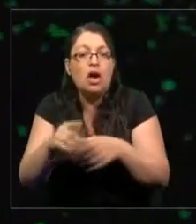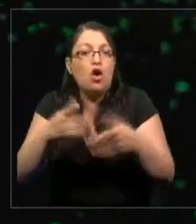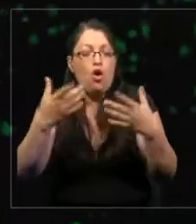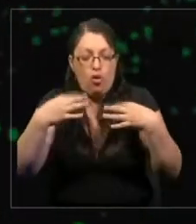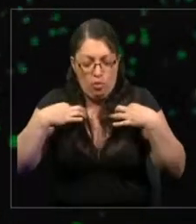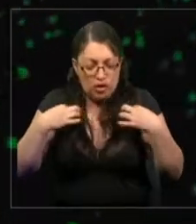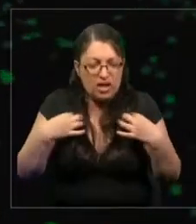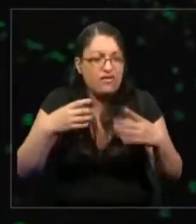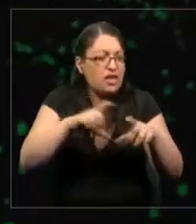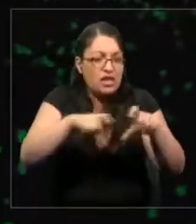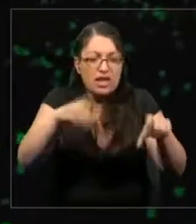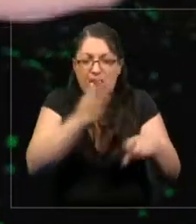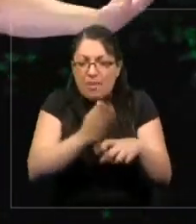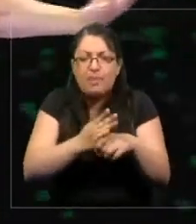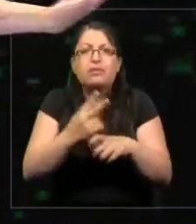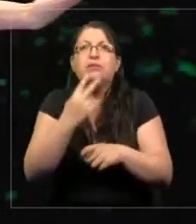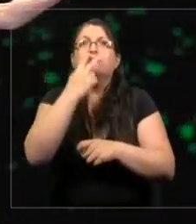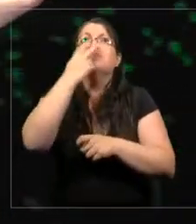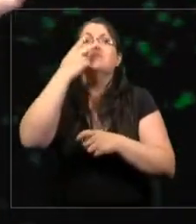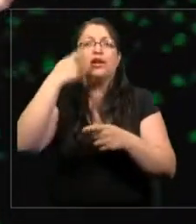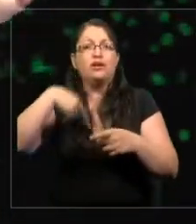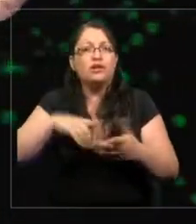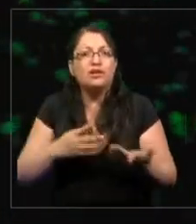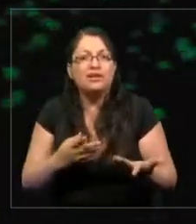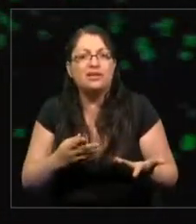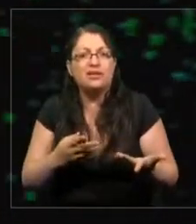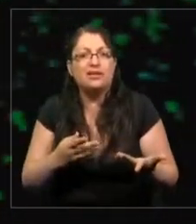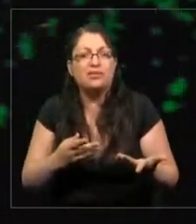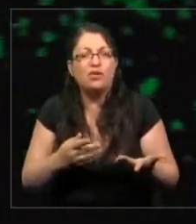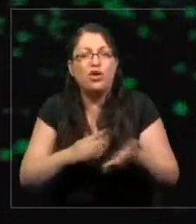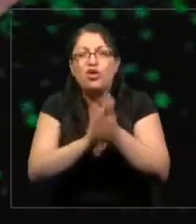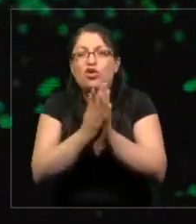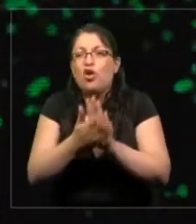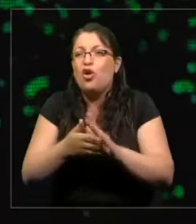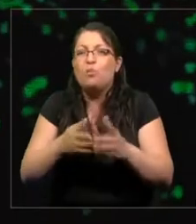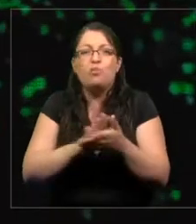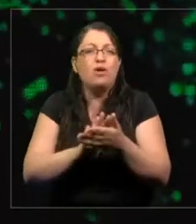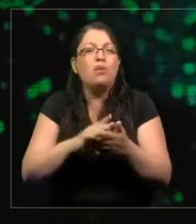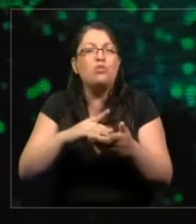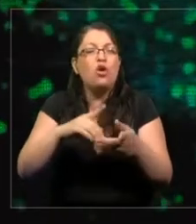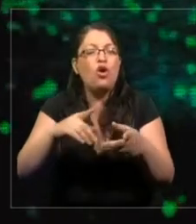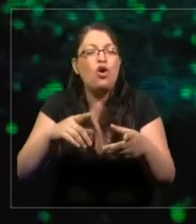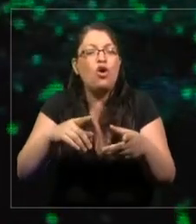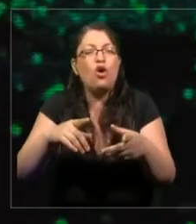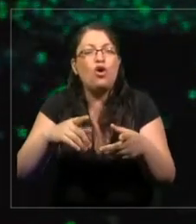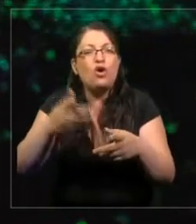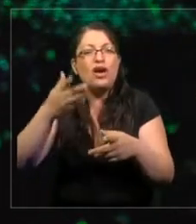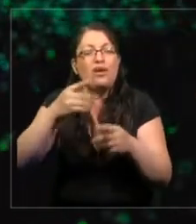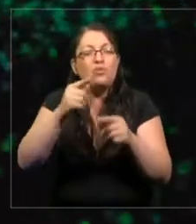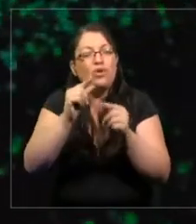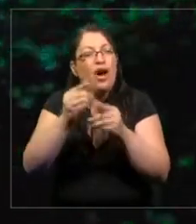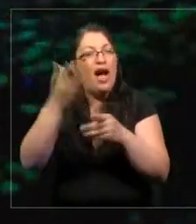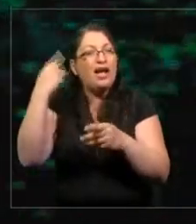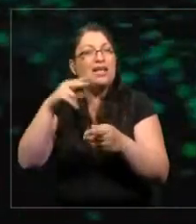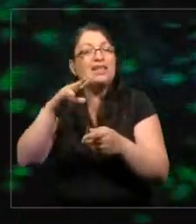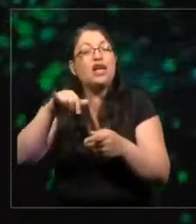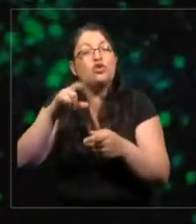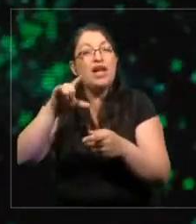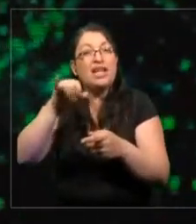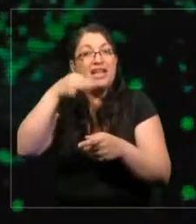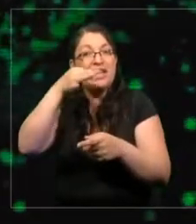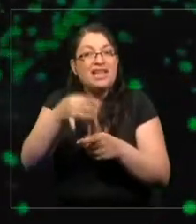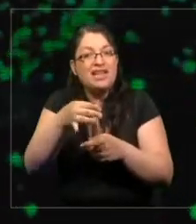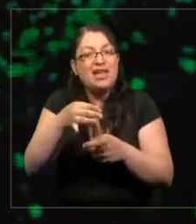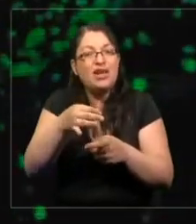se visten las maderas el oxígeno que respiramos los el cic la g de nutrientes lo que hablaba julian hace un momento todo